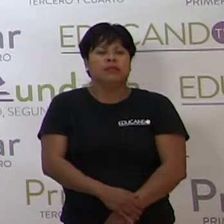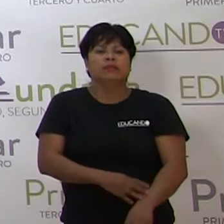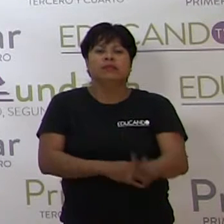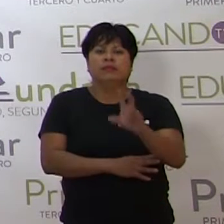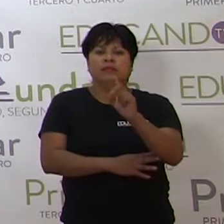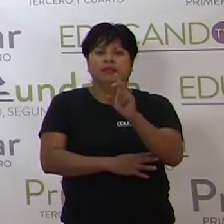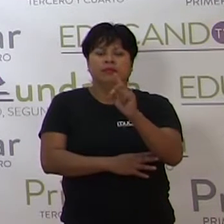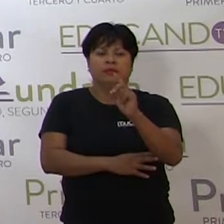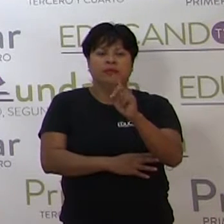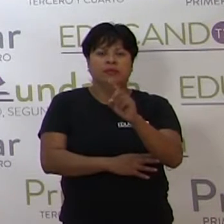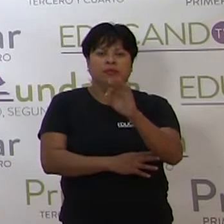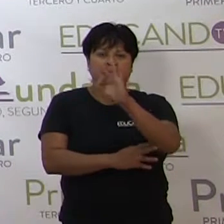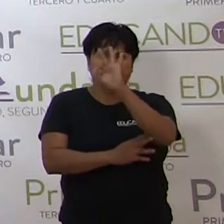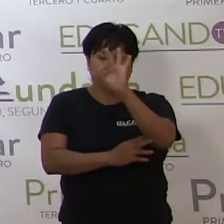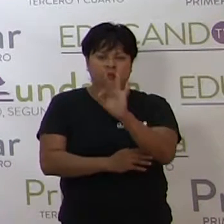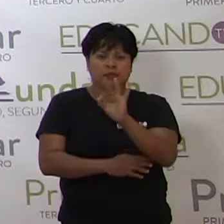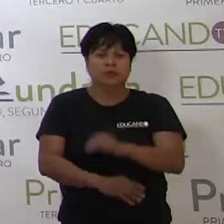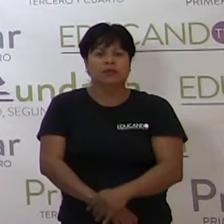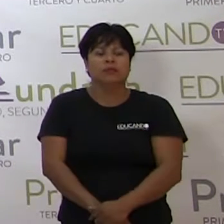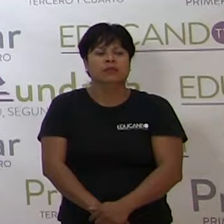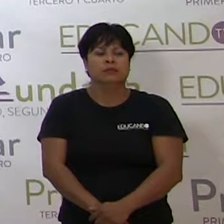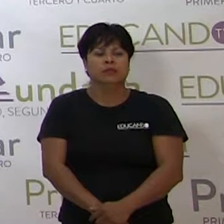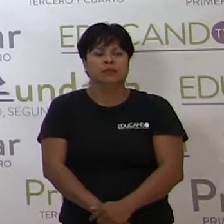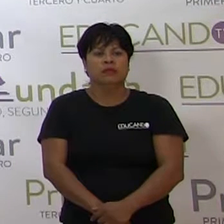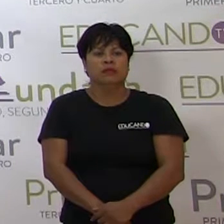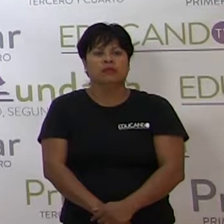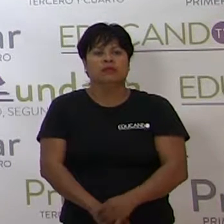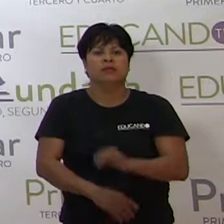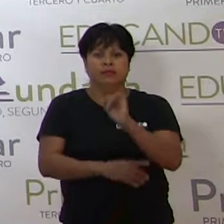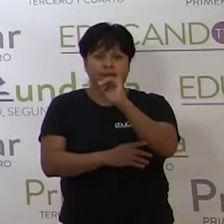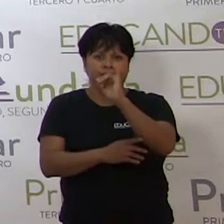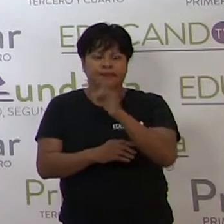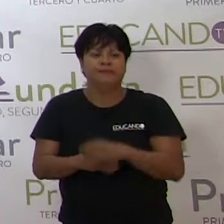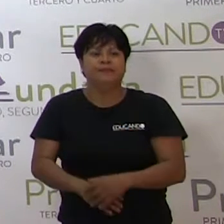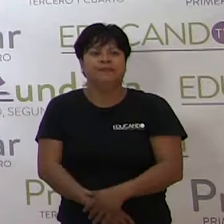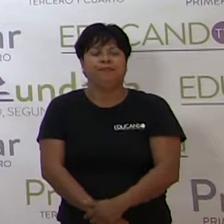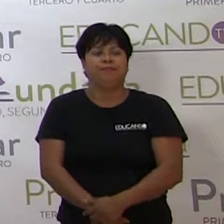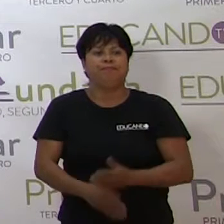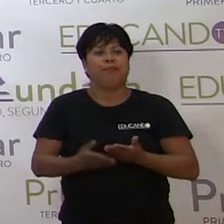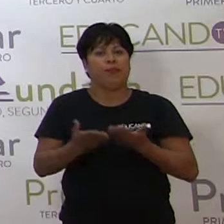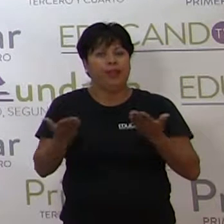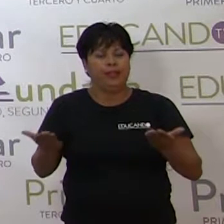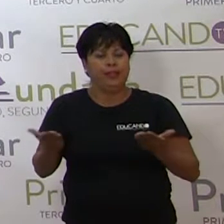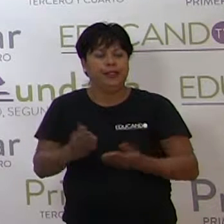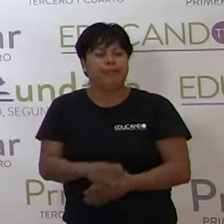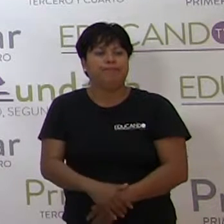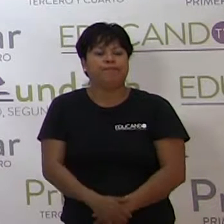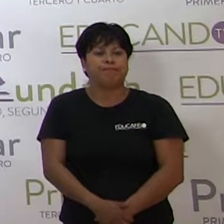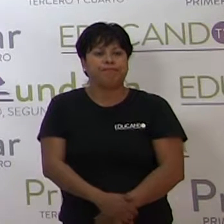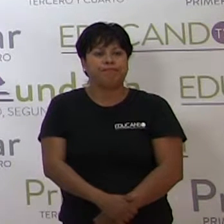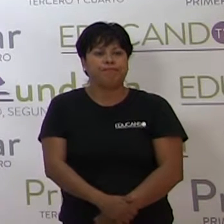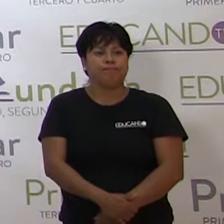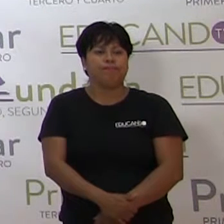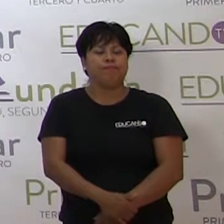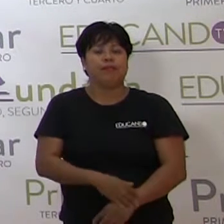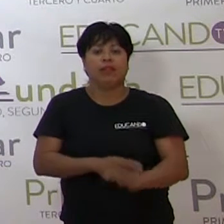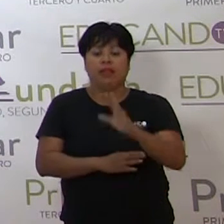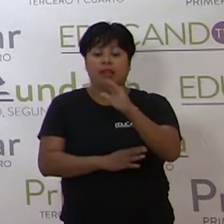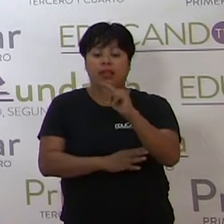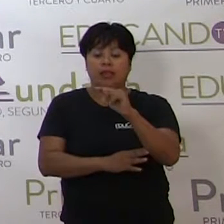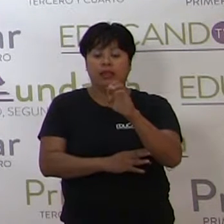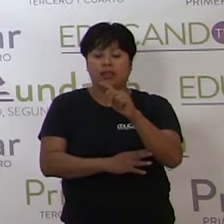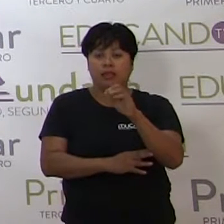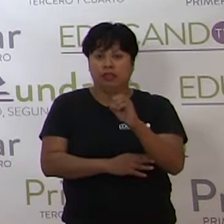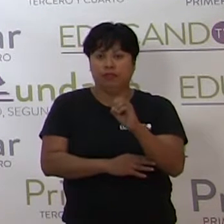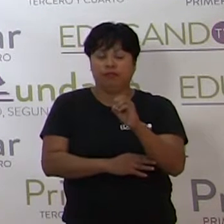30 grados, ¿sí? Ahora, el catito, voy